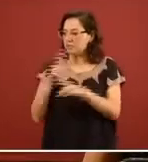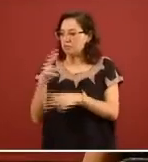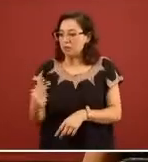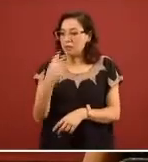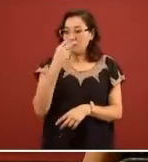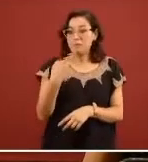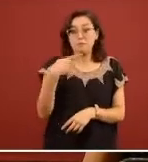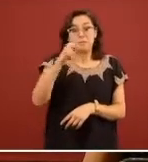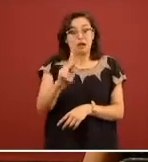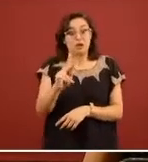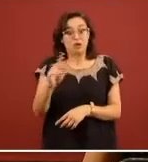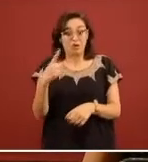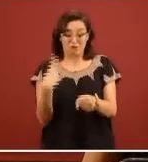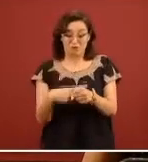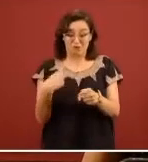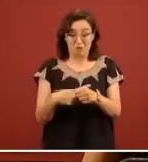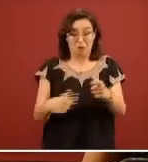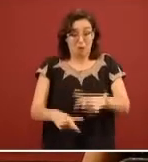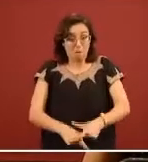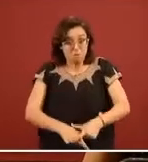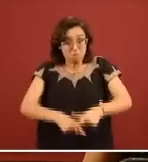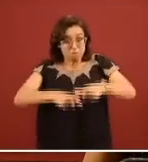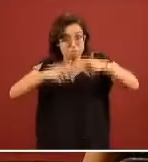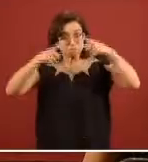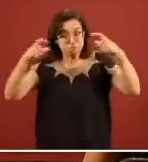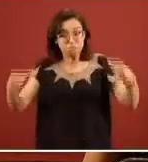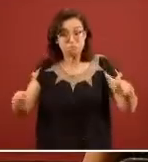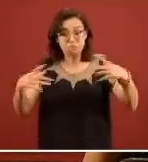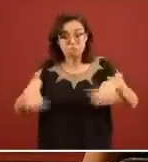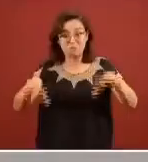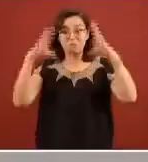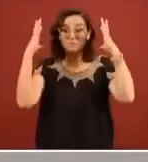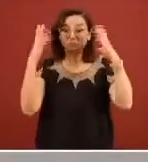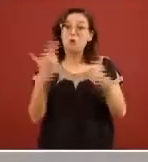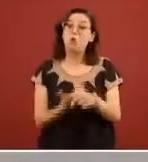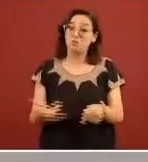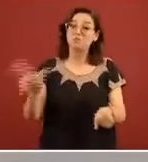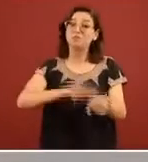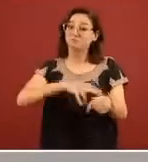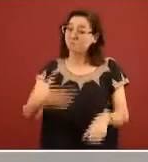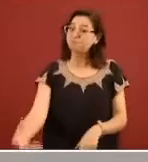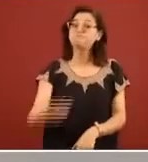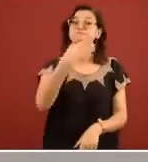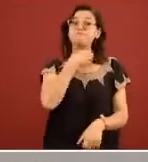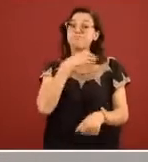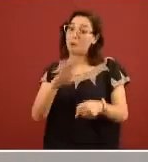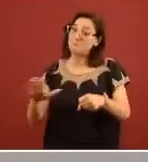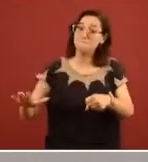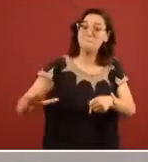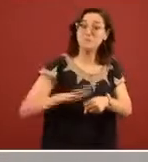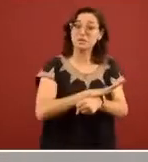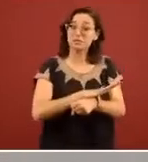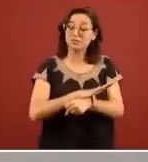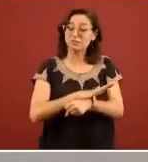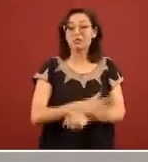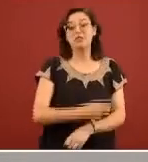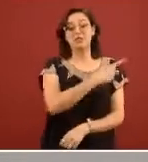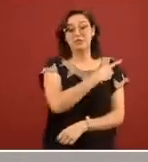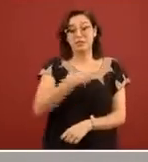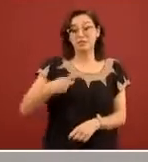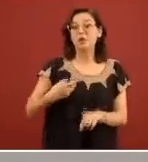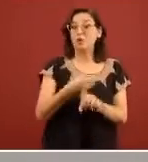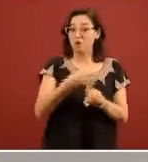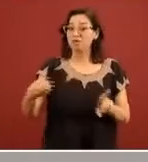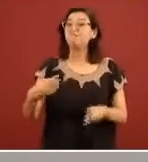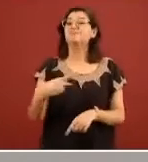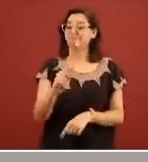pico debemos entender todos que vamos a tener hospitales llenos, que tenemos que tenerlos organizados, pero van a